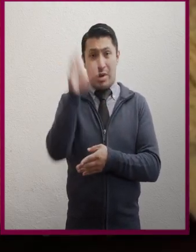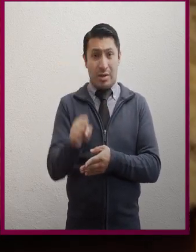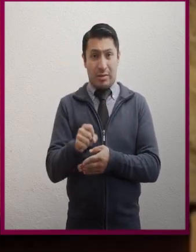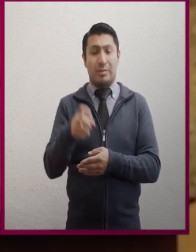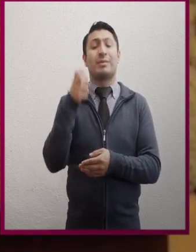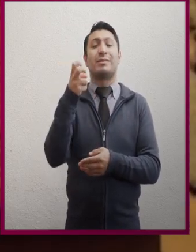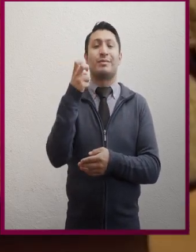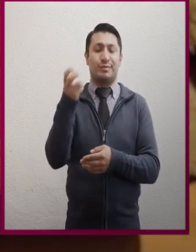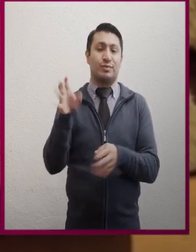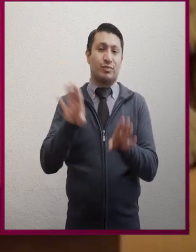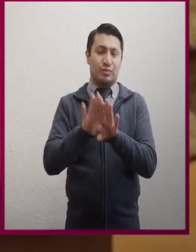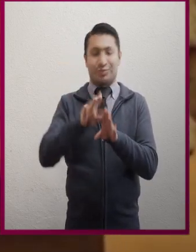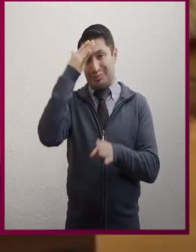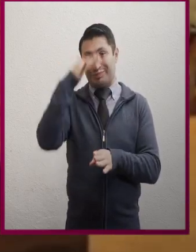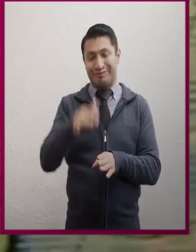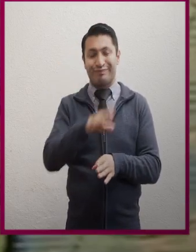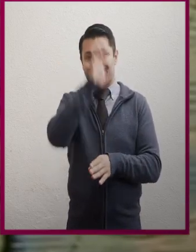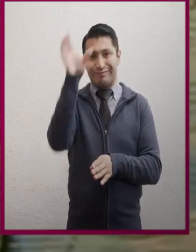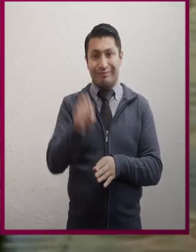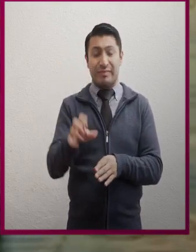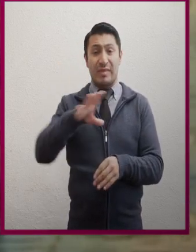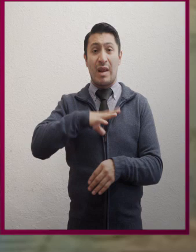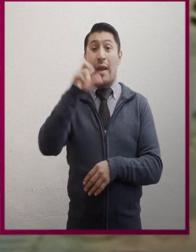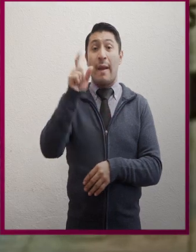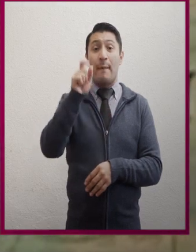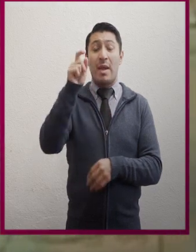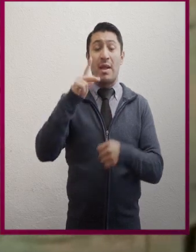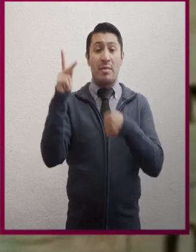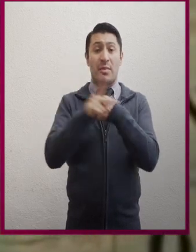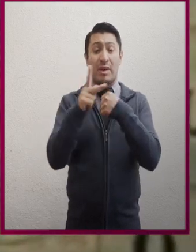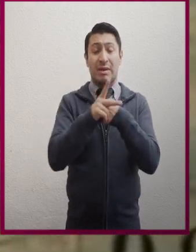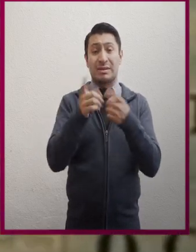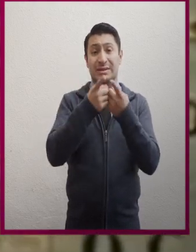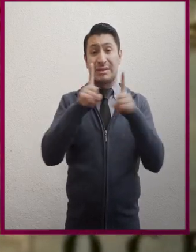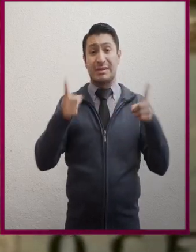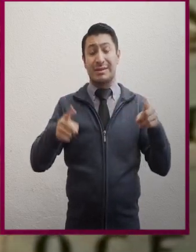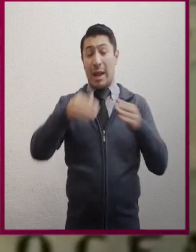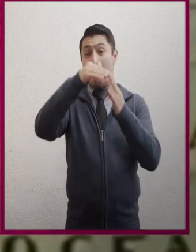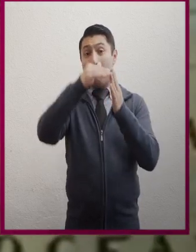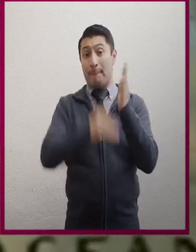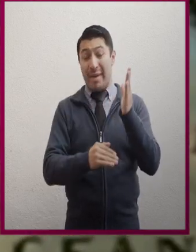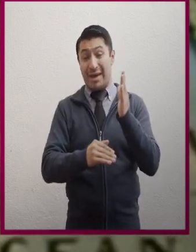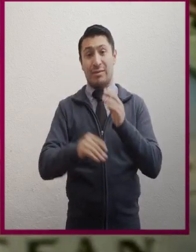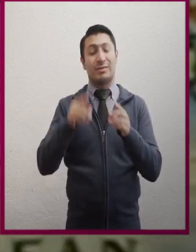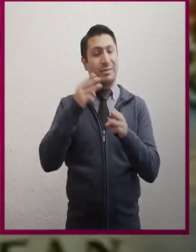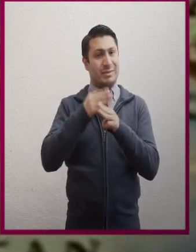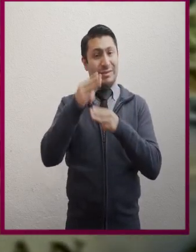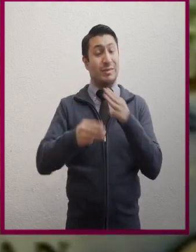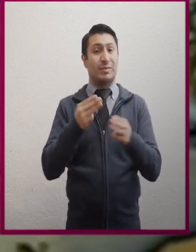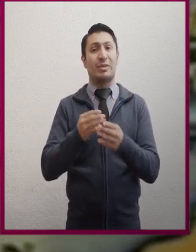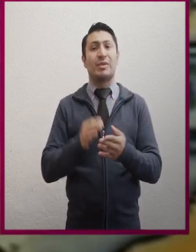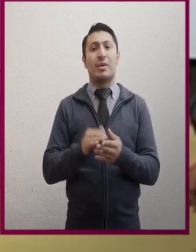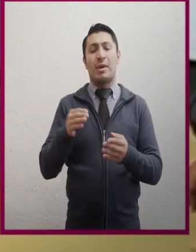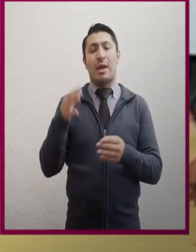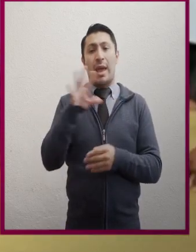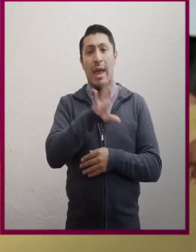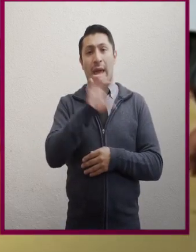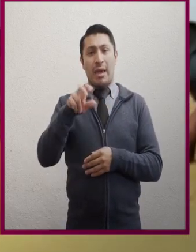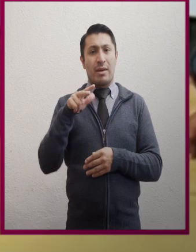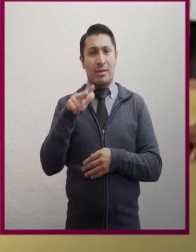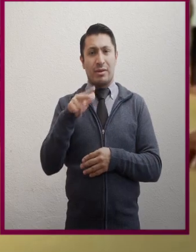Por eso no es de extrañar que en África se localicen los 20 países menos desarrollados del mundo y que